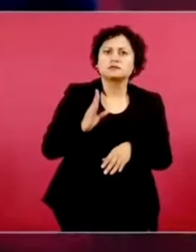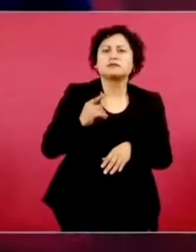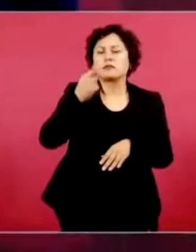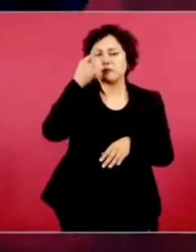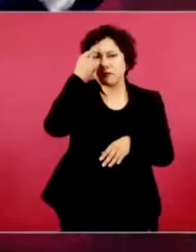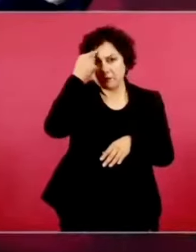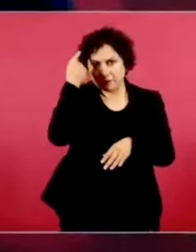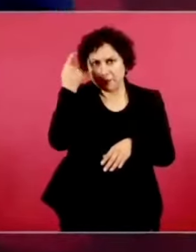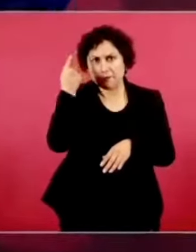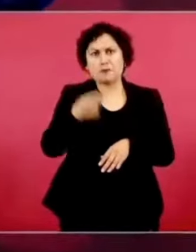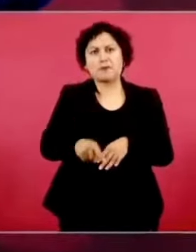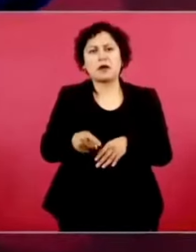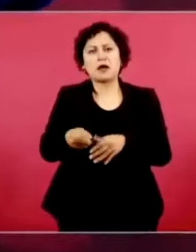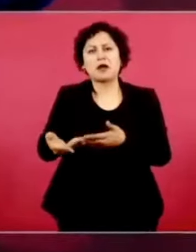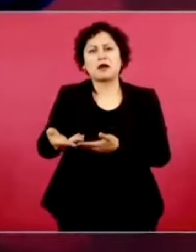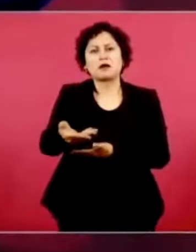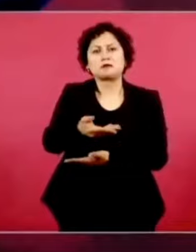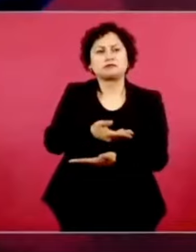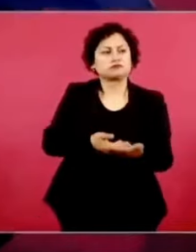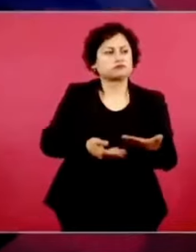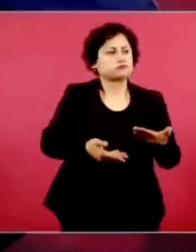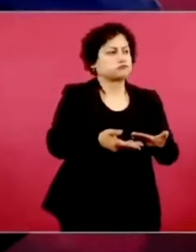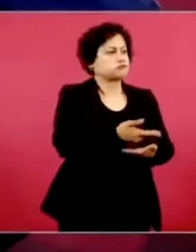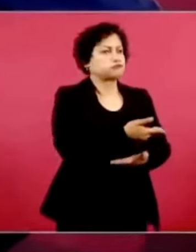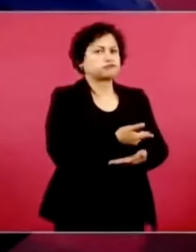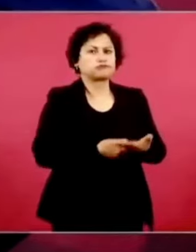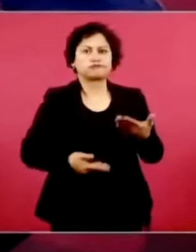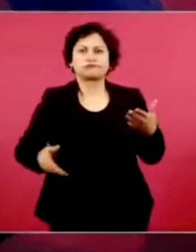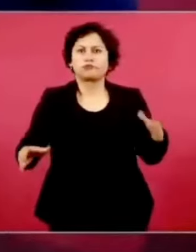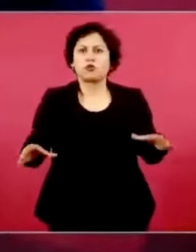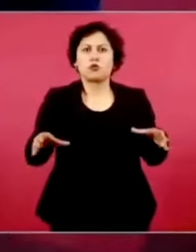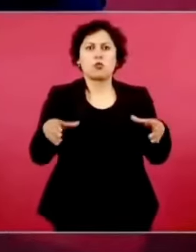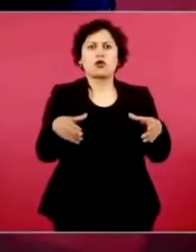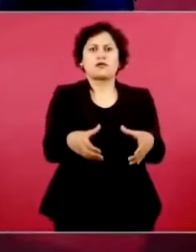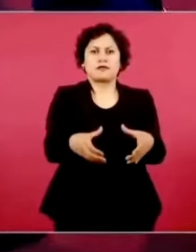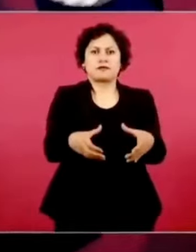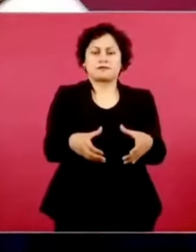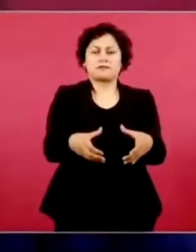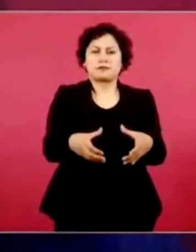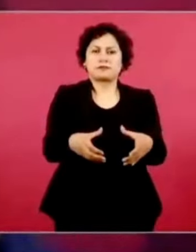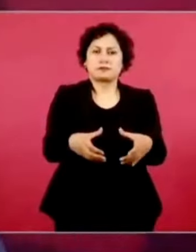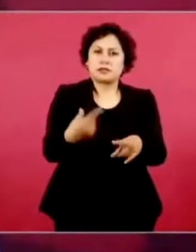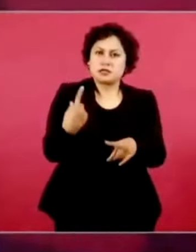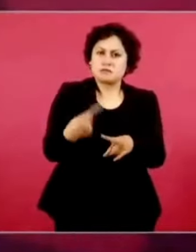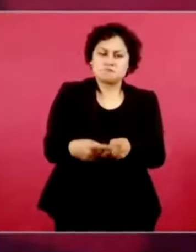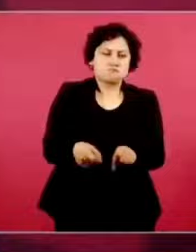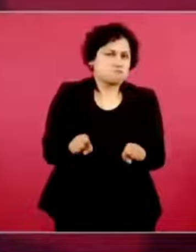para cumplir con su responsabilidad ante las autoridades.